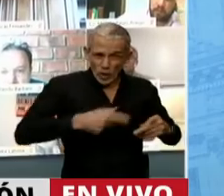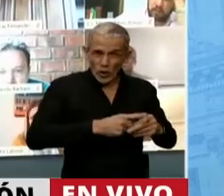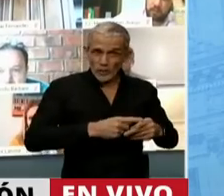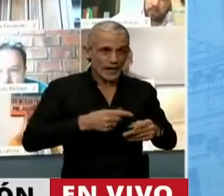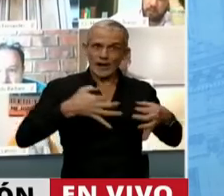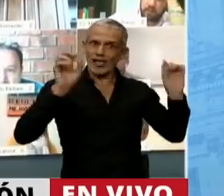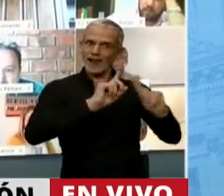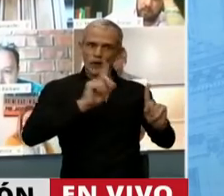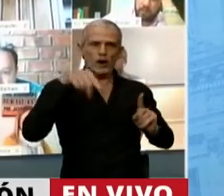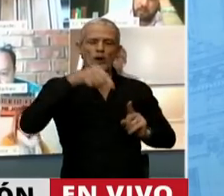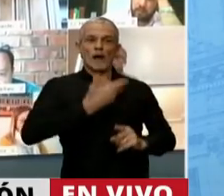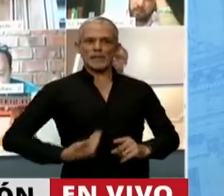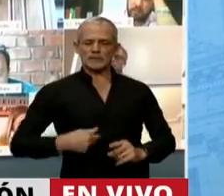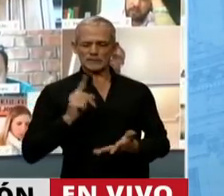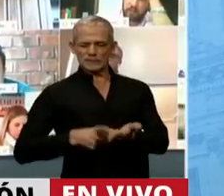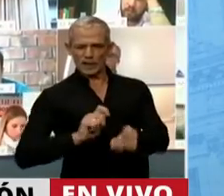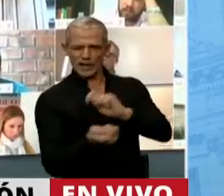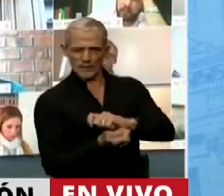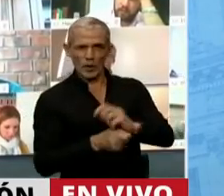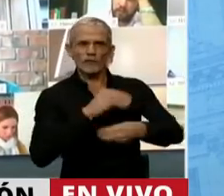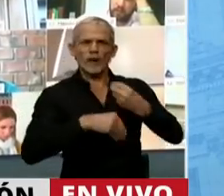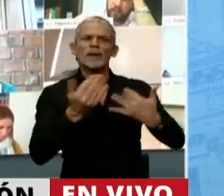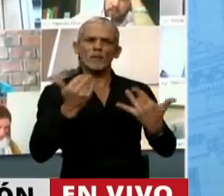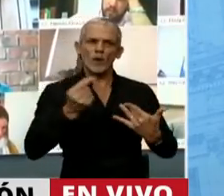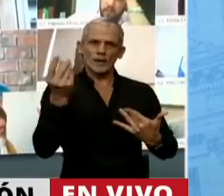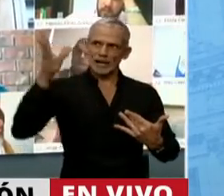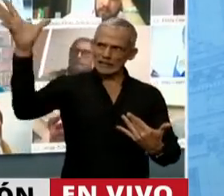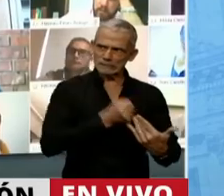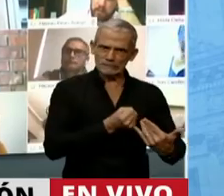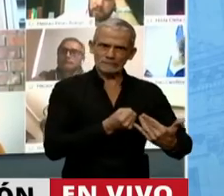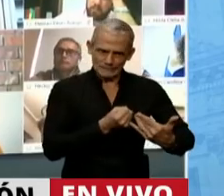mismo presidente lo modificó con un decreto. Ahí la institucionalidad